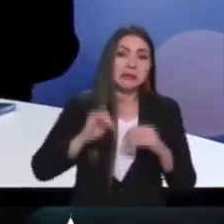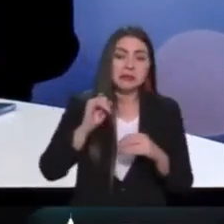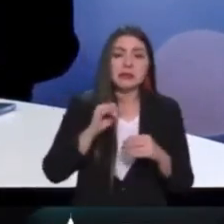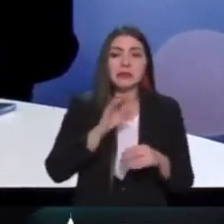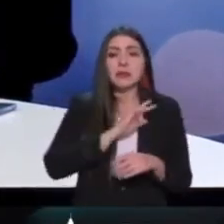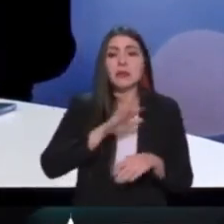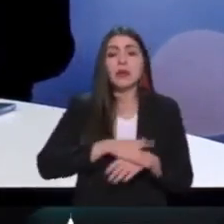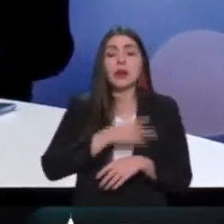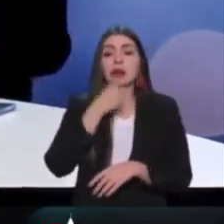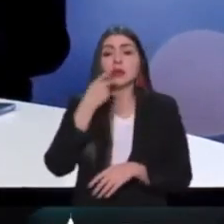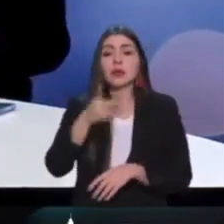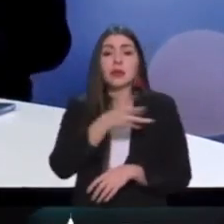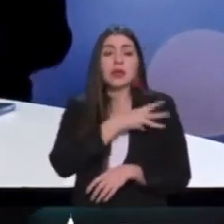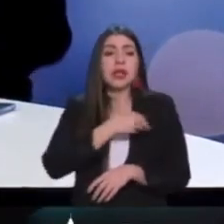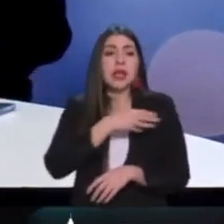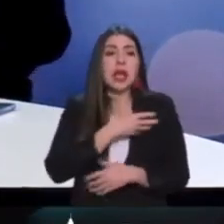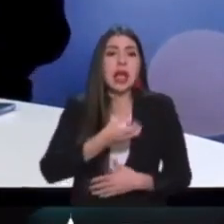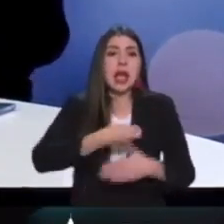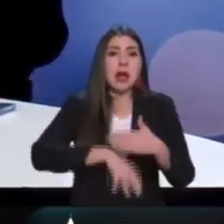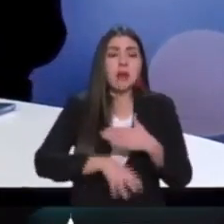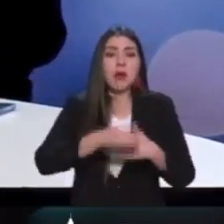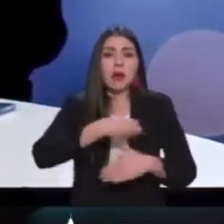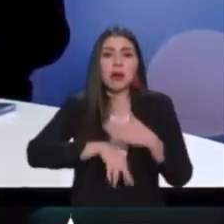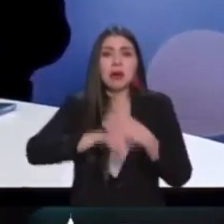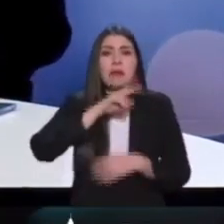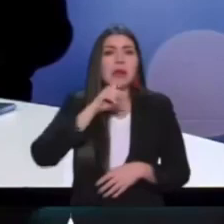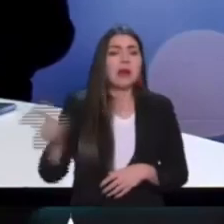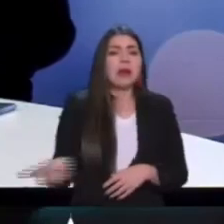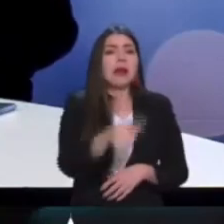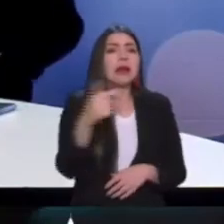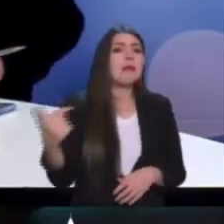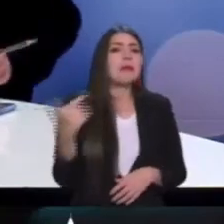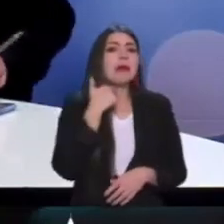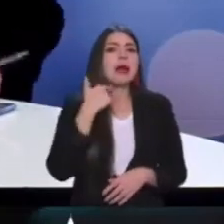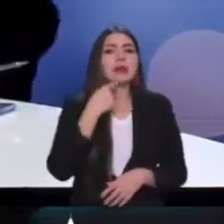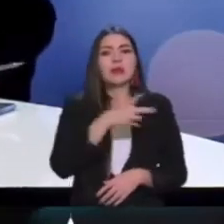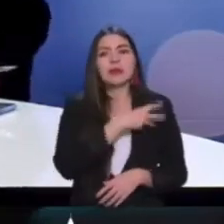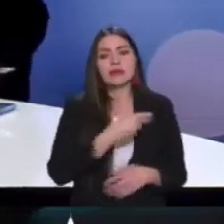de que sus hijas aborten, mejor mátenlas. ¿Qué más desfasado puede ser eso?